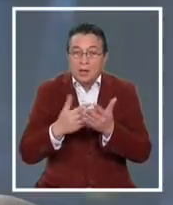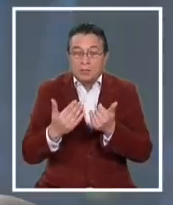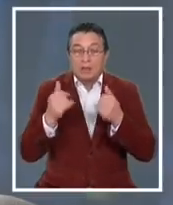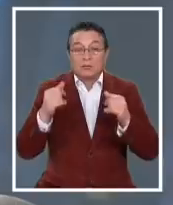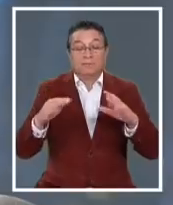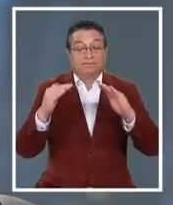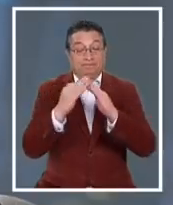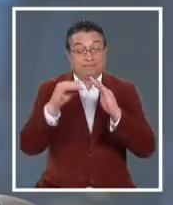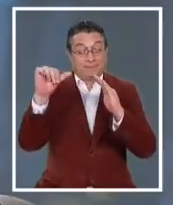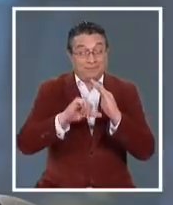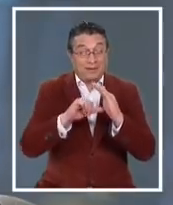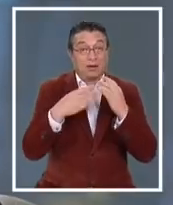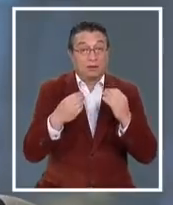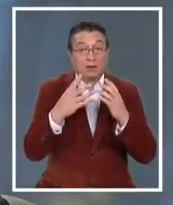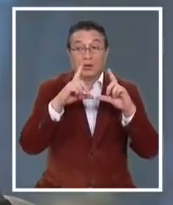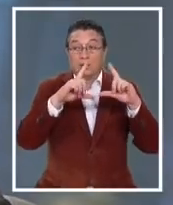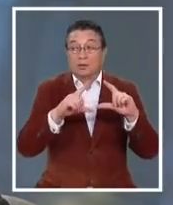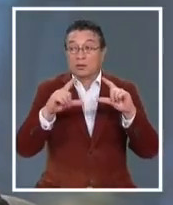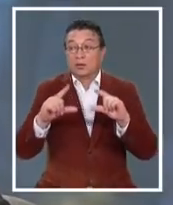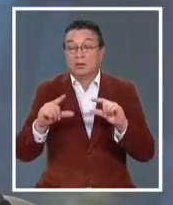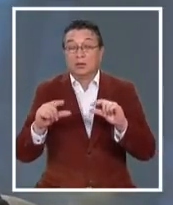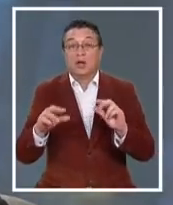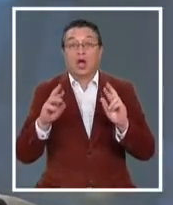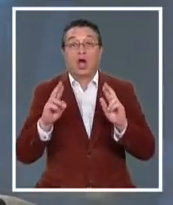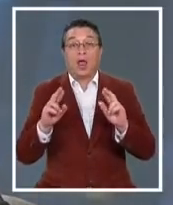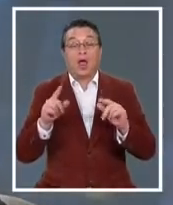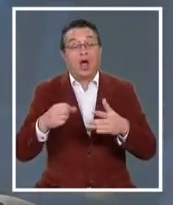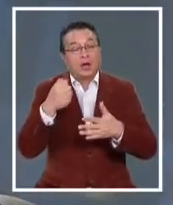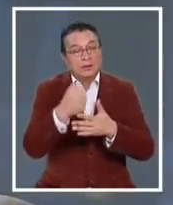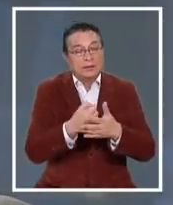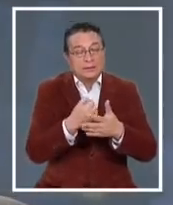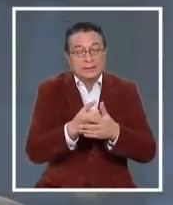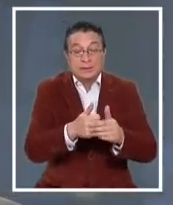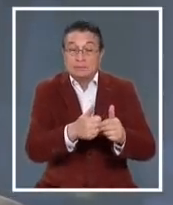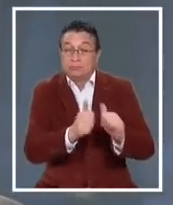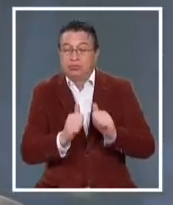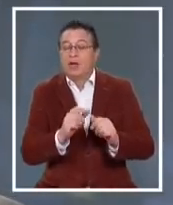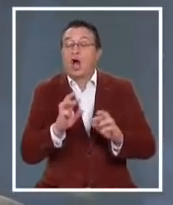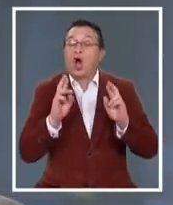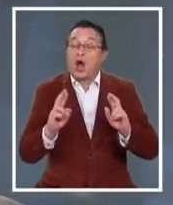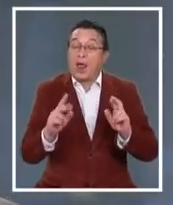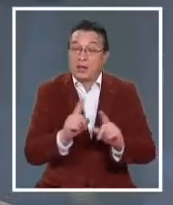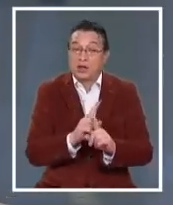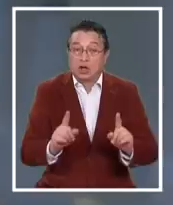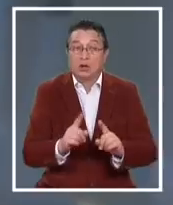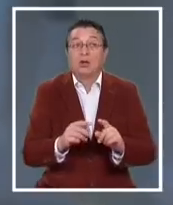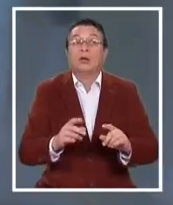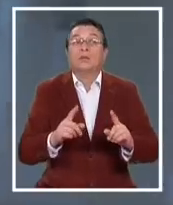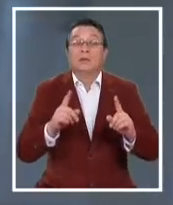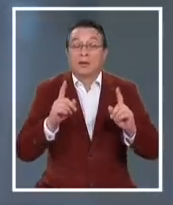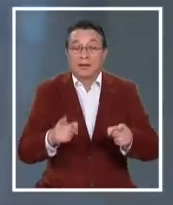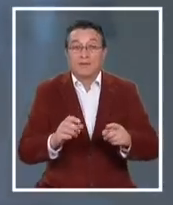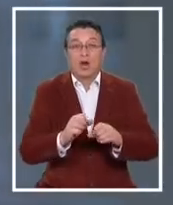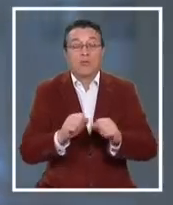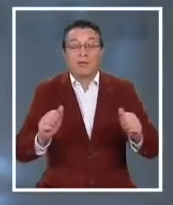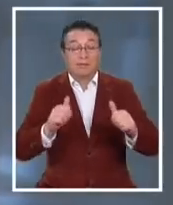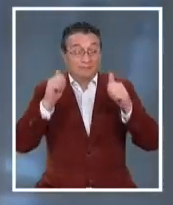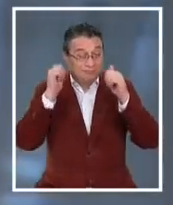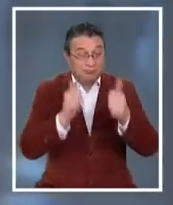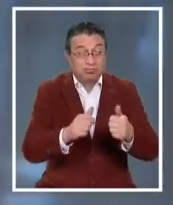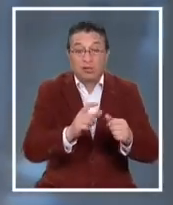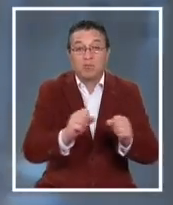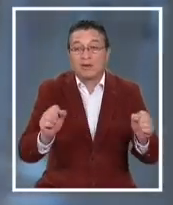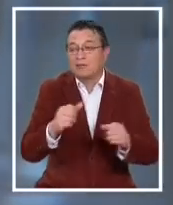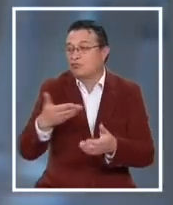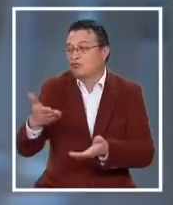cuarentena, por lo tanto creemos que esta pelea no se va a perder. Evidentemente es una pelea que tú no puedes ganar, porque hay